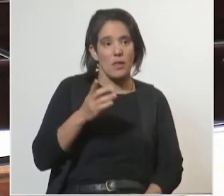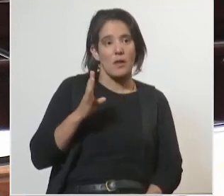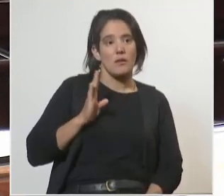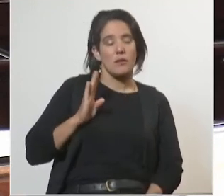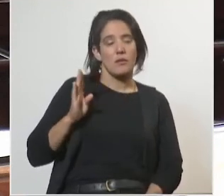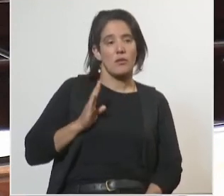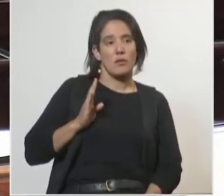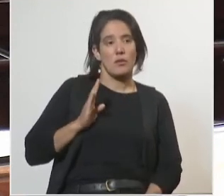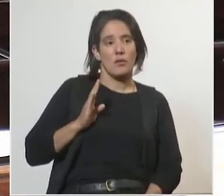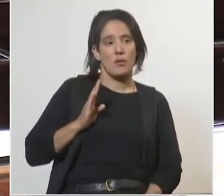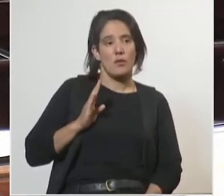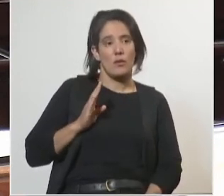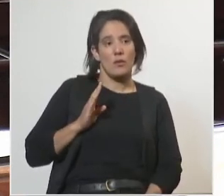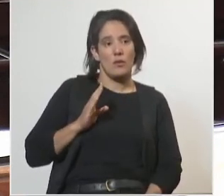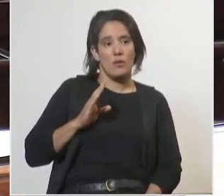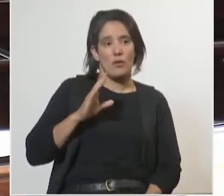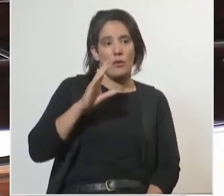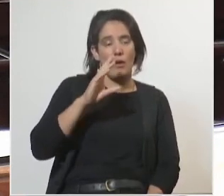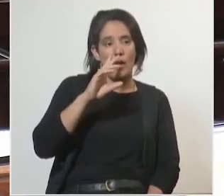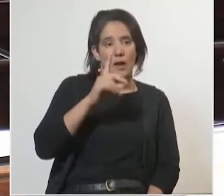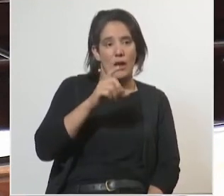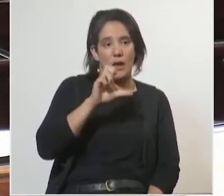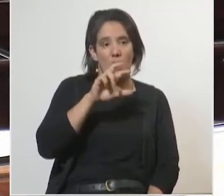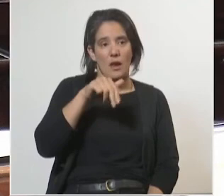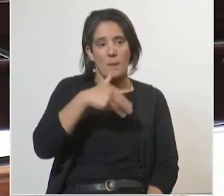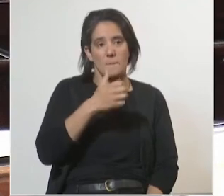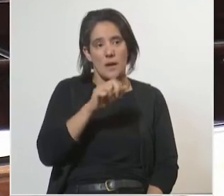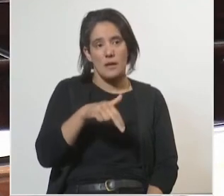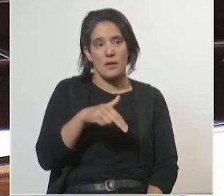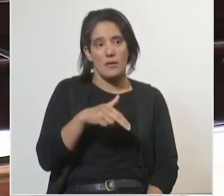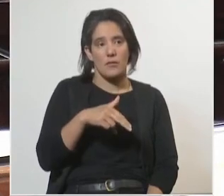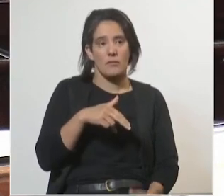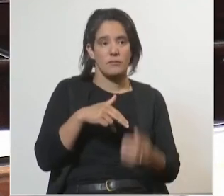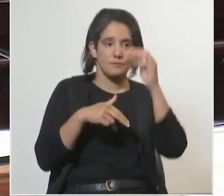señora García Ureta de Hellman.